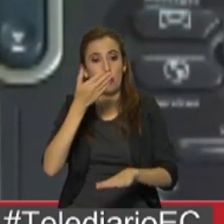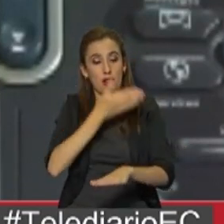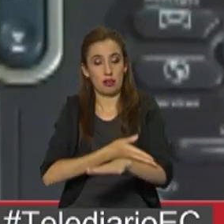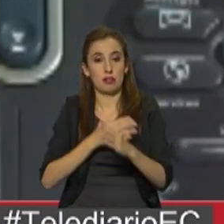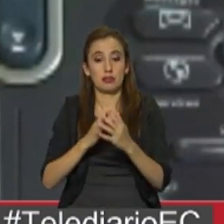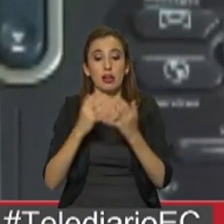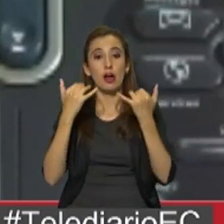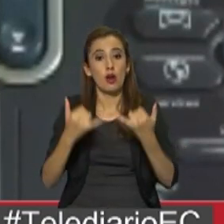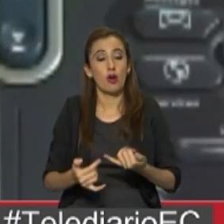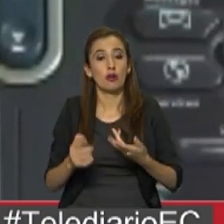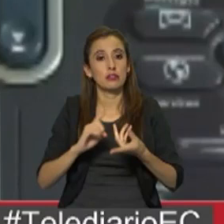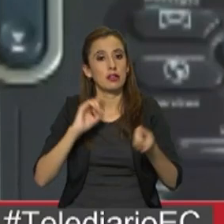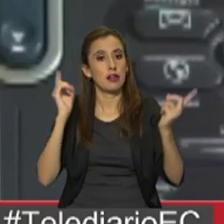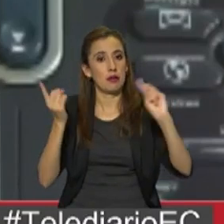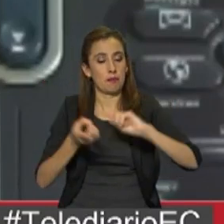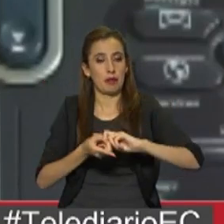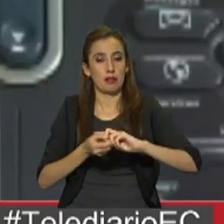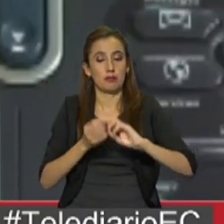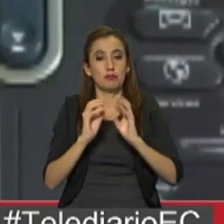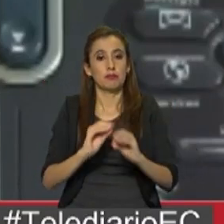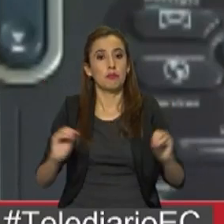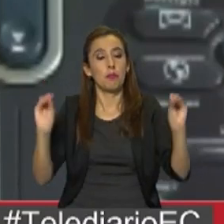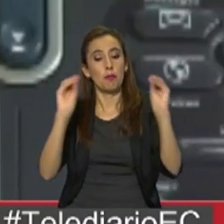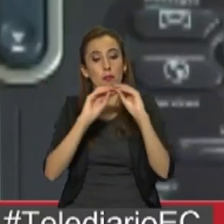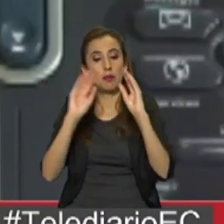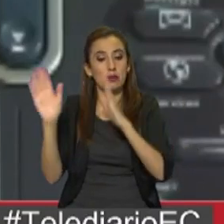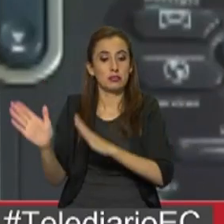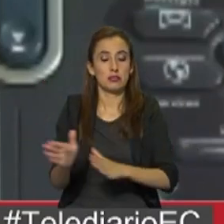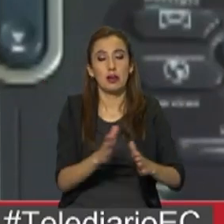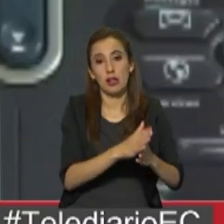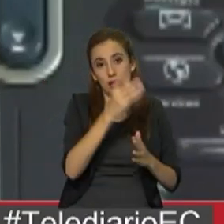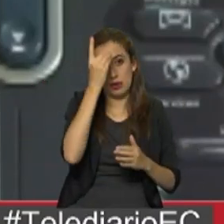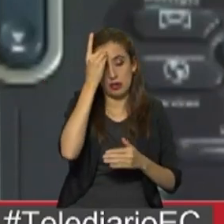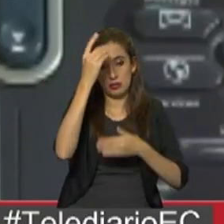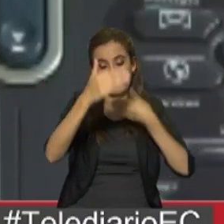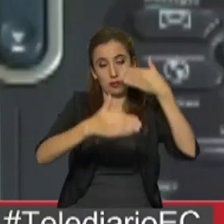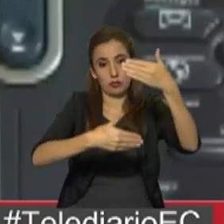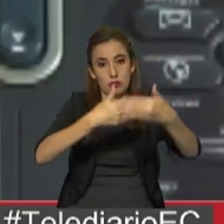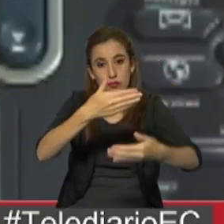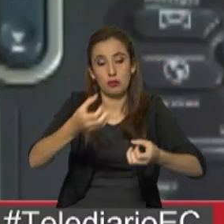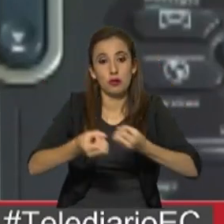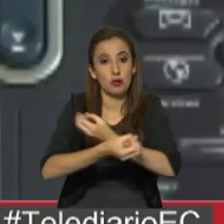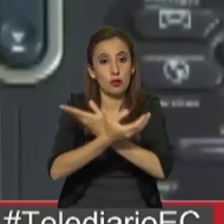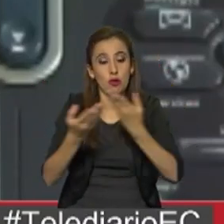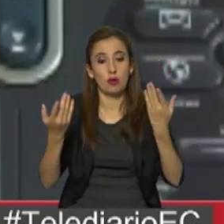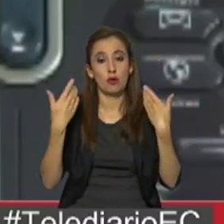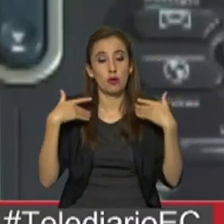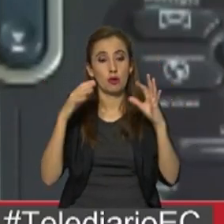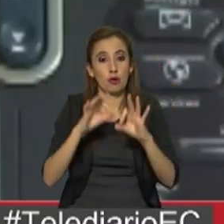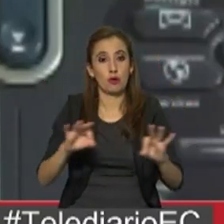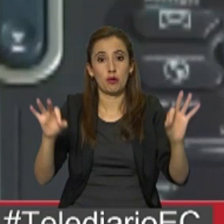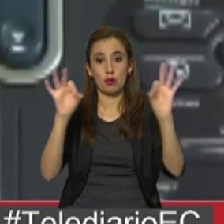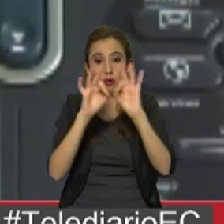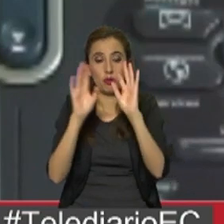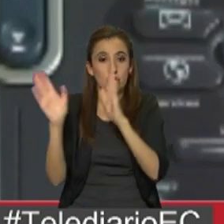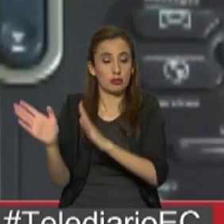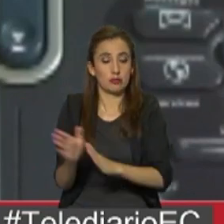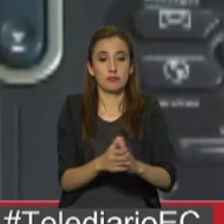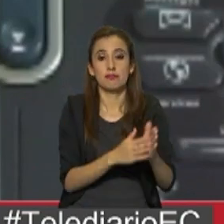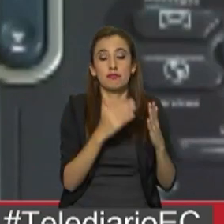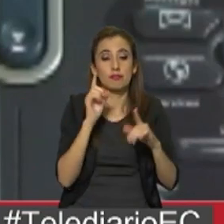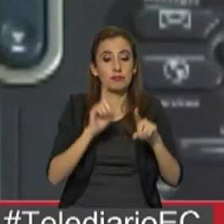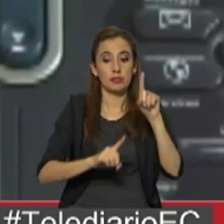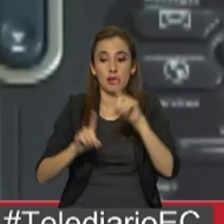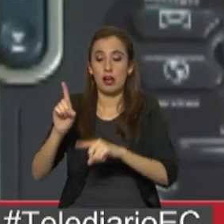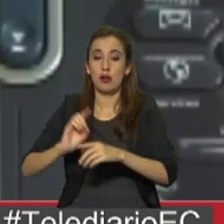incrementado esa capacidad siempre cuidando el sobreendeudamiento y que el afiliado no le cause incomodidad a